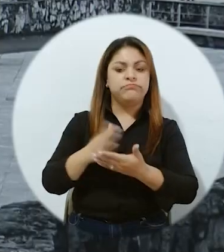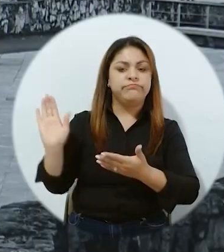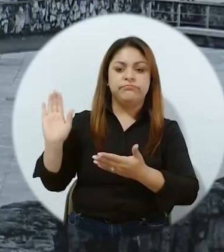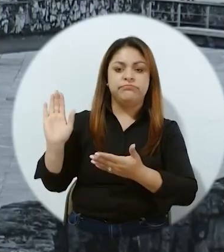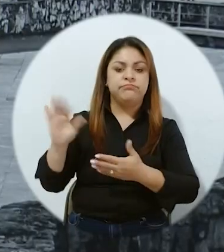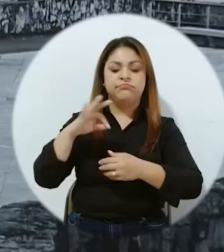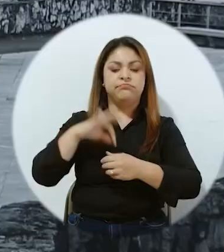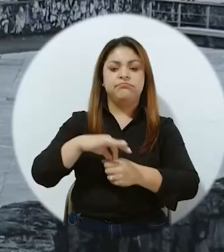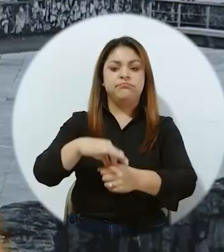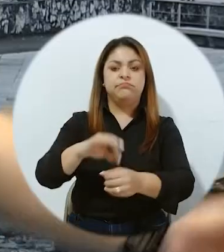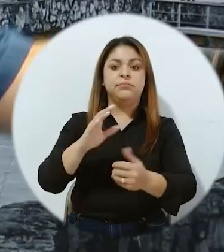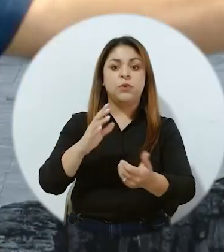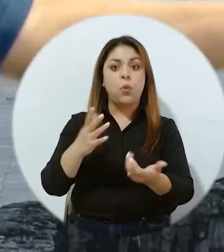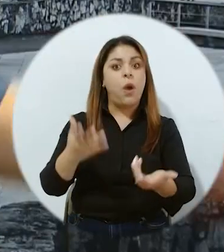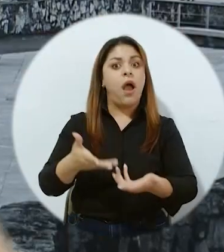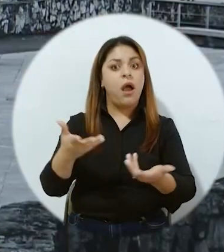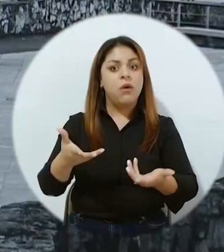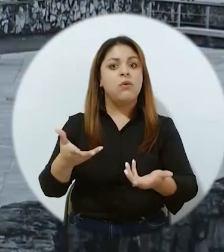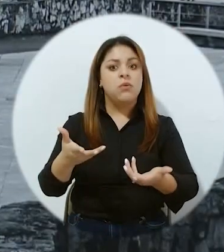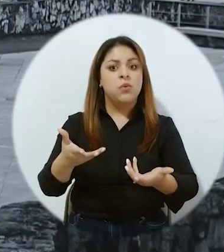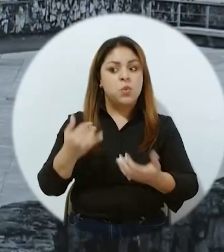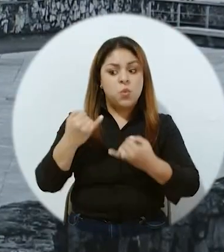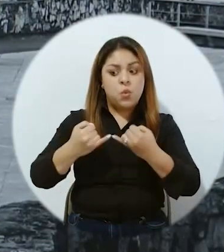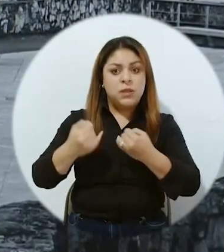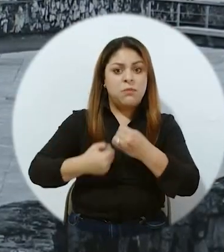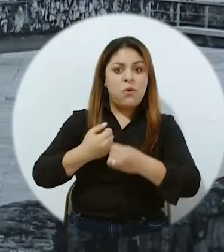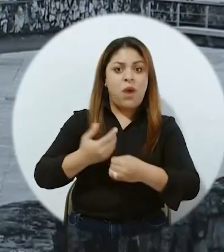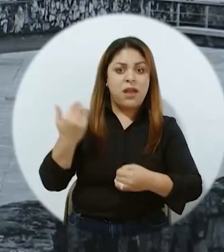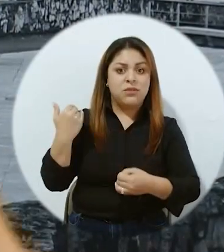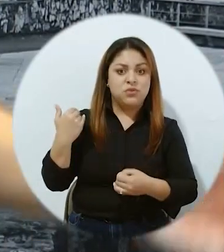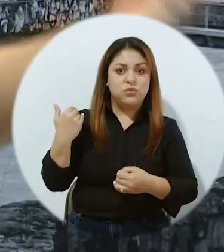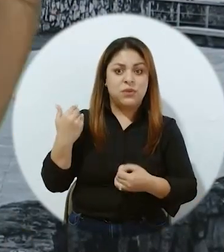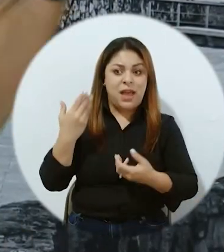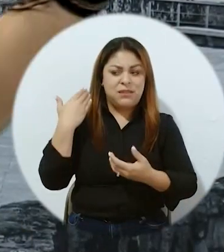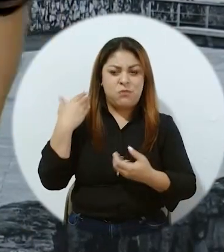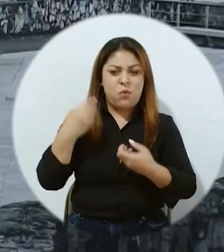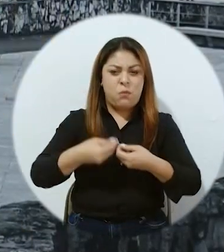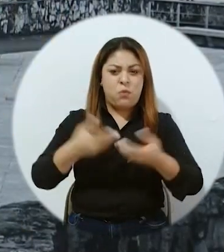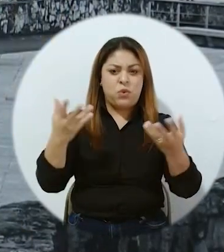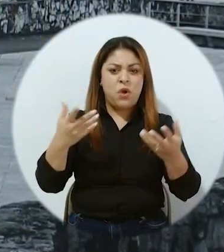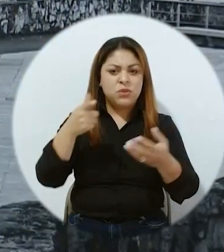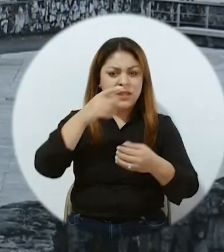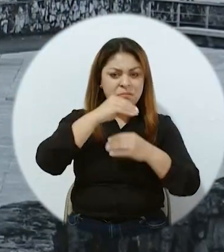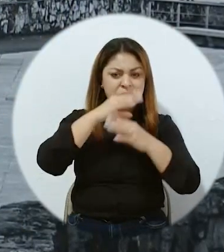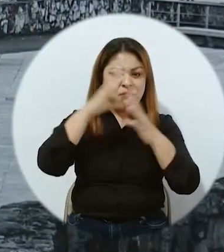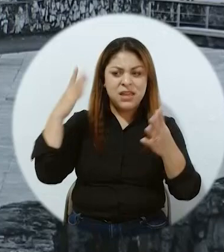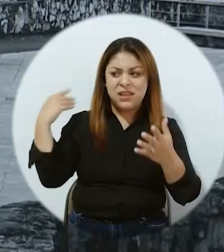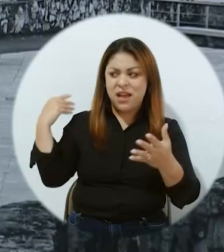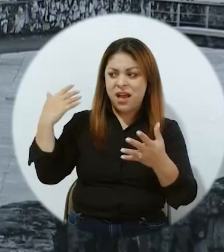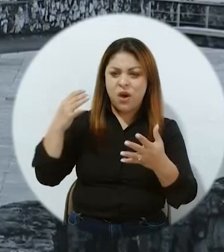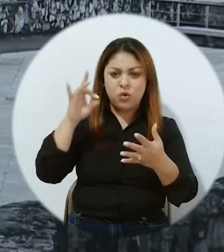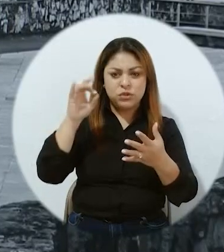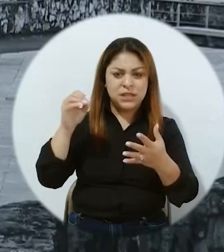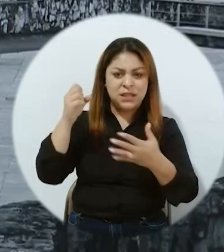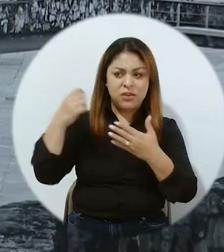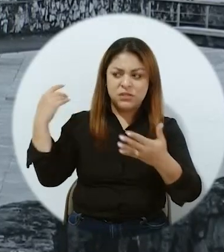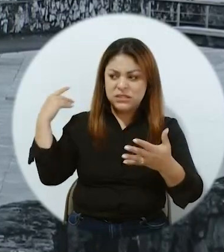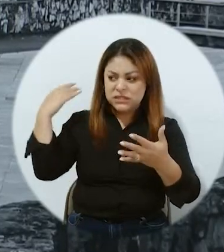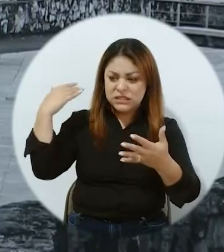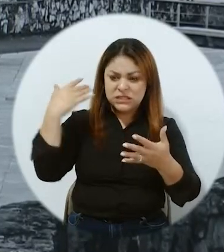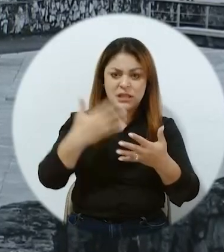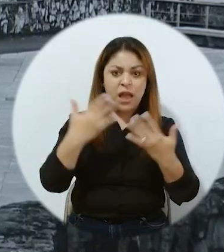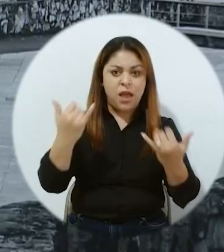último Imagínate. año. Eso fue un dato que salió hace poco publicado, ¿verdad? Y entonces imagínense ustedes de los años 80 para acá, una descampesinización